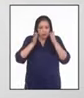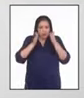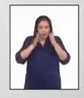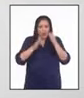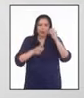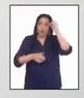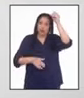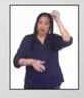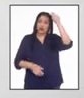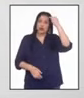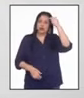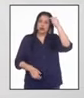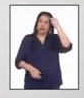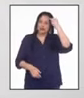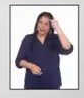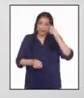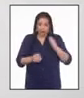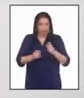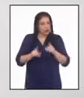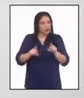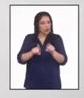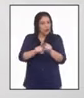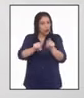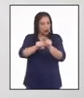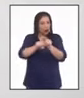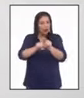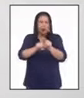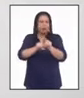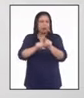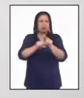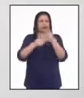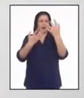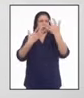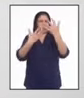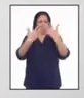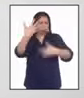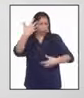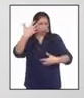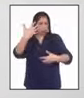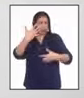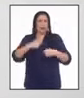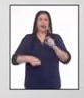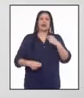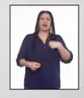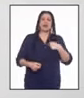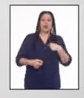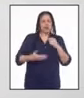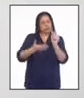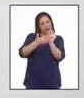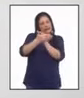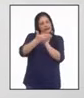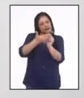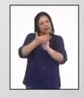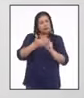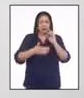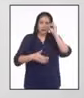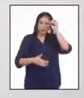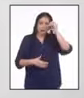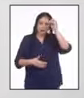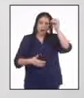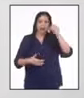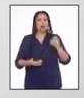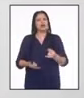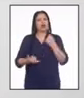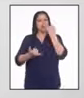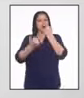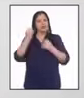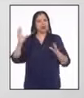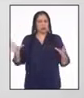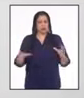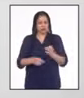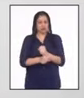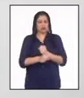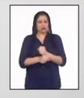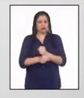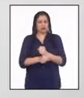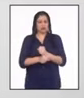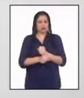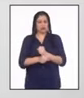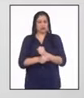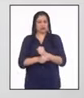pensamiento. Resultaría incoherente e improcedente escribir un artículo y que la conclusión